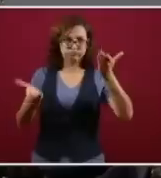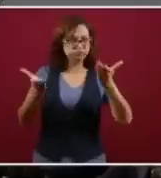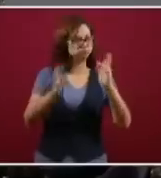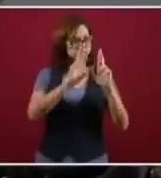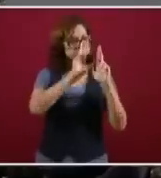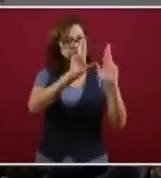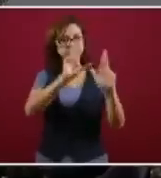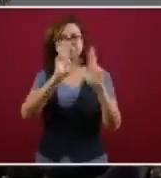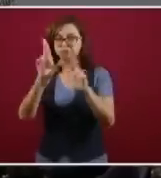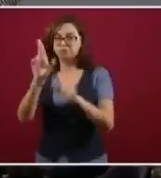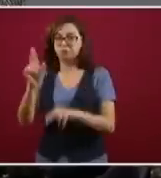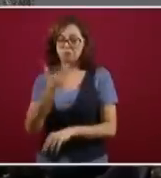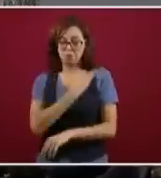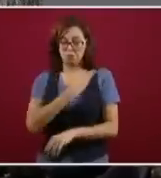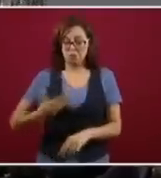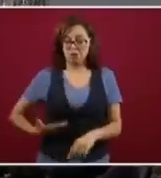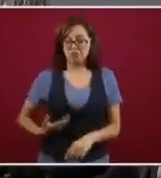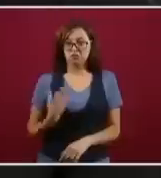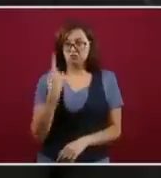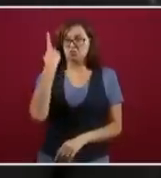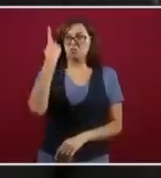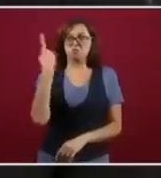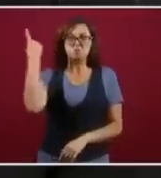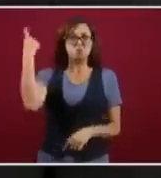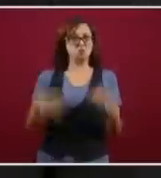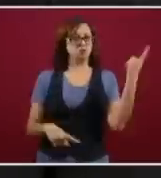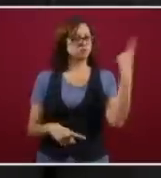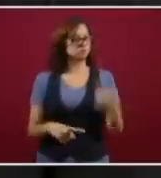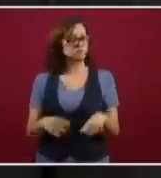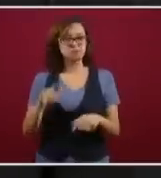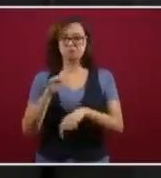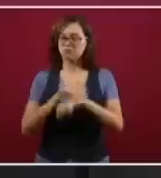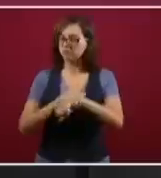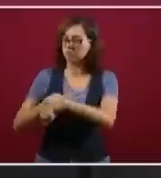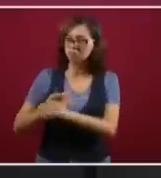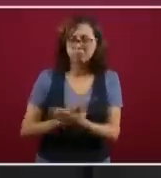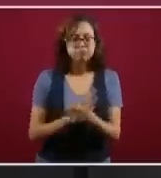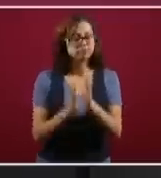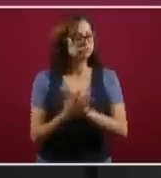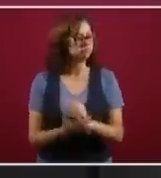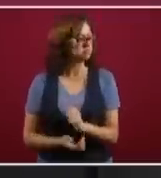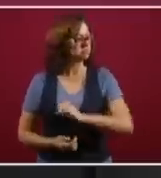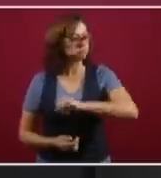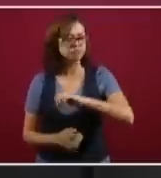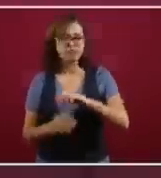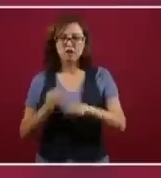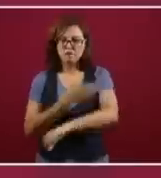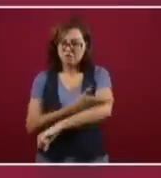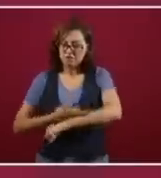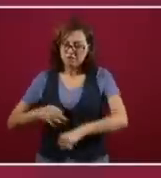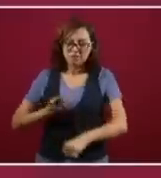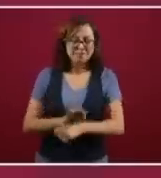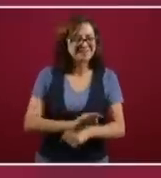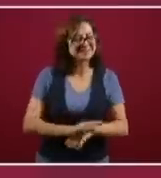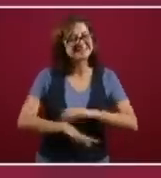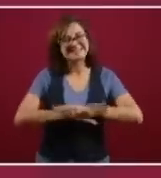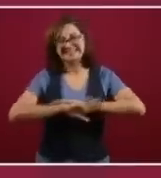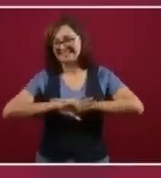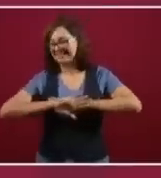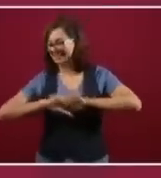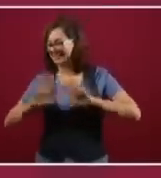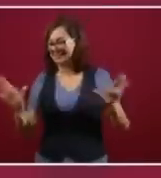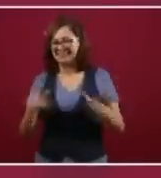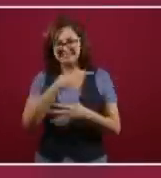poderes, y no hay amiguismo, no hay influyentismo, no hay nepotismo, ninguna de